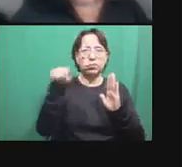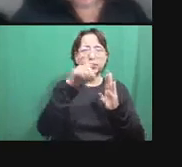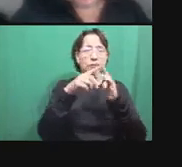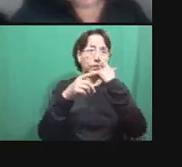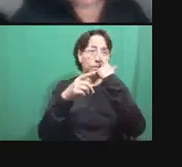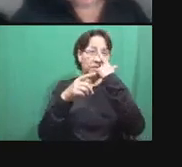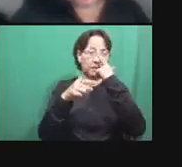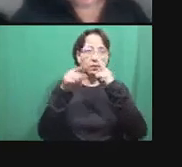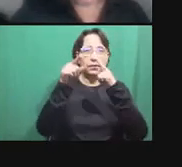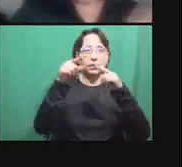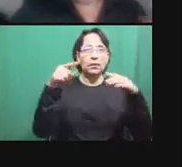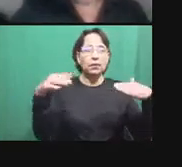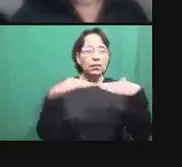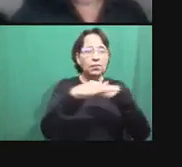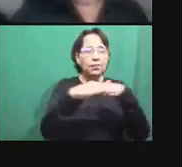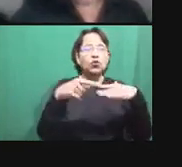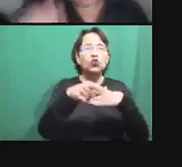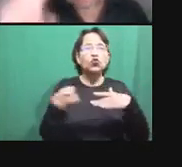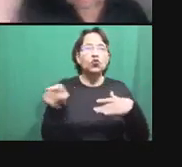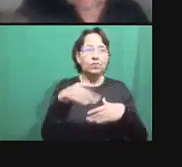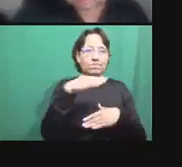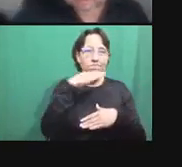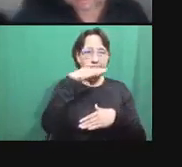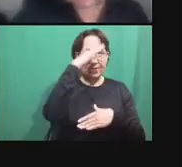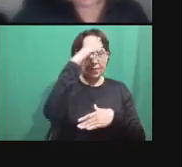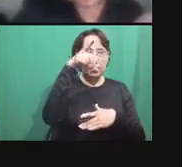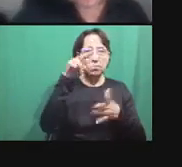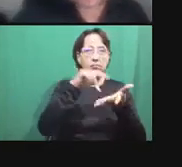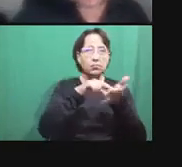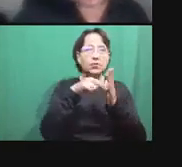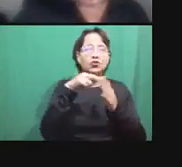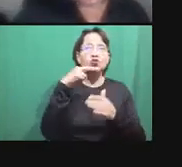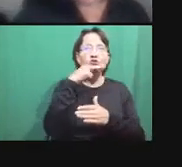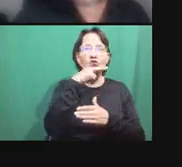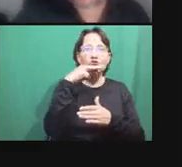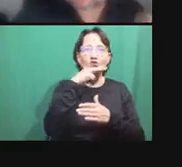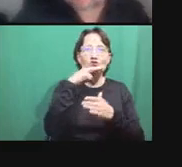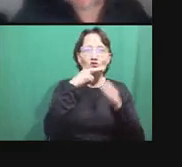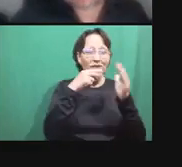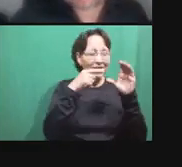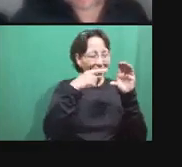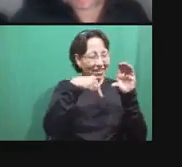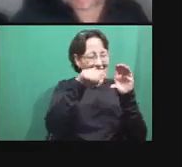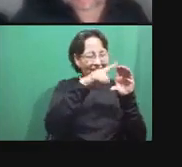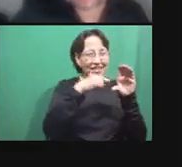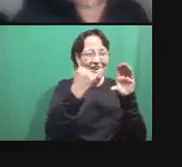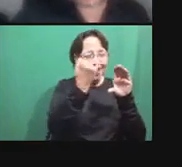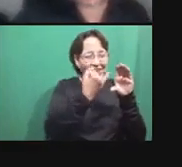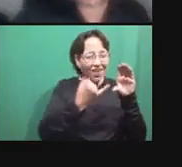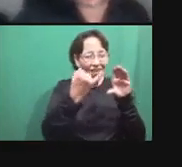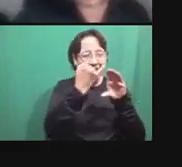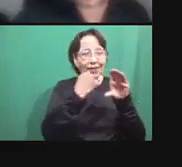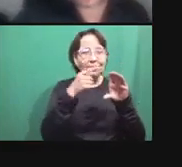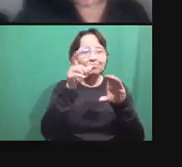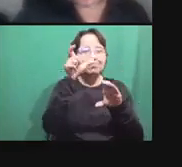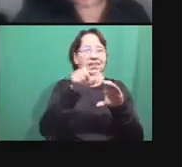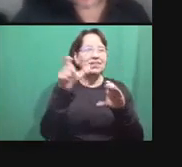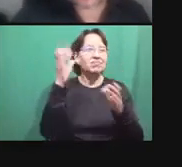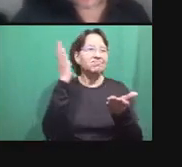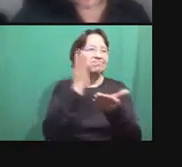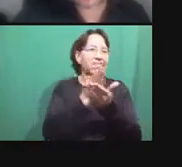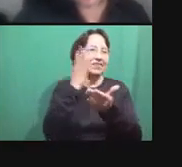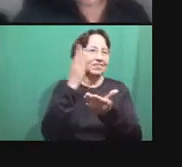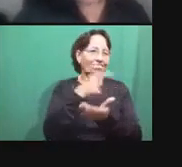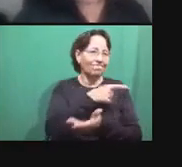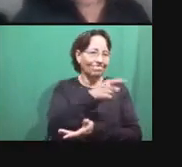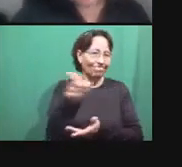viales en Medellín, donde en el color rojo situamos rostros de víctimas de accidentes como una forma de nombrar esa presencia que la ciudad quería